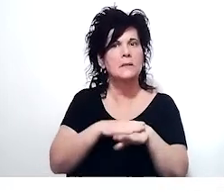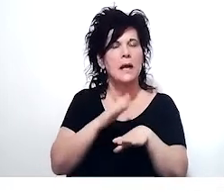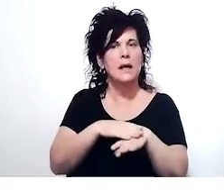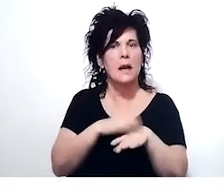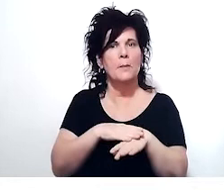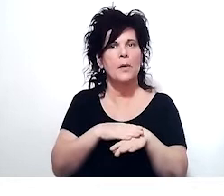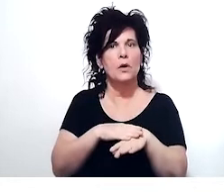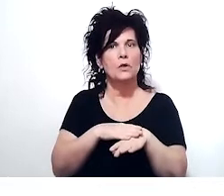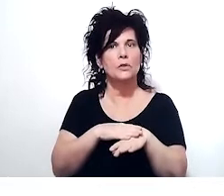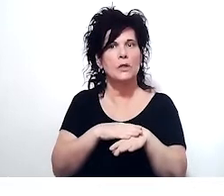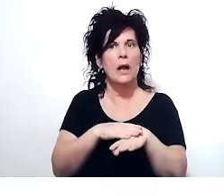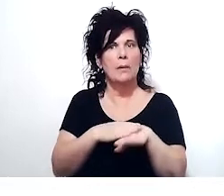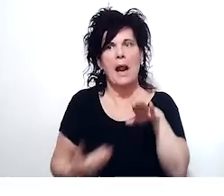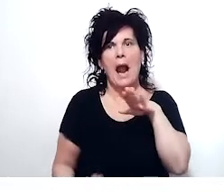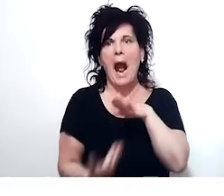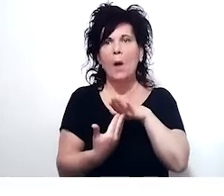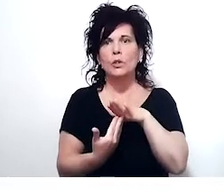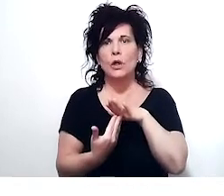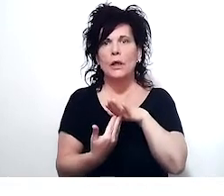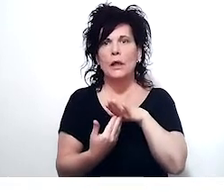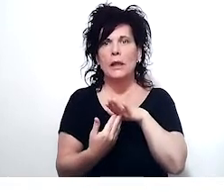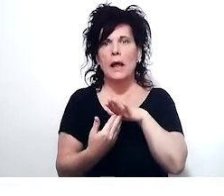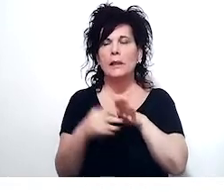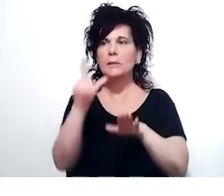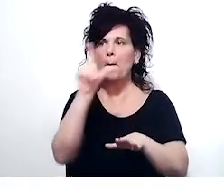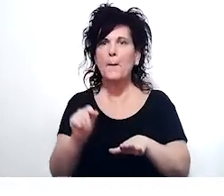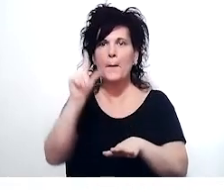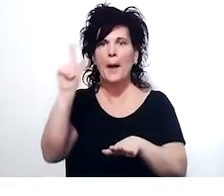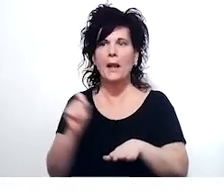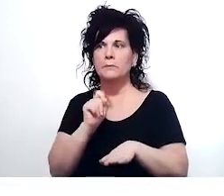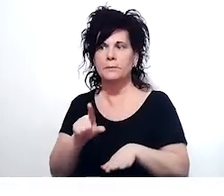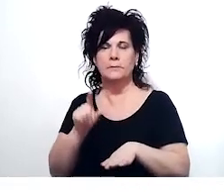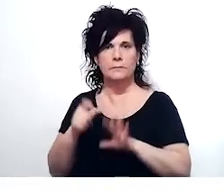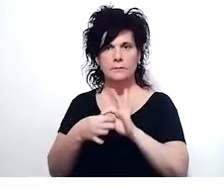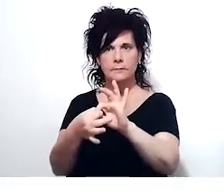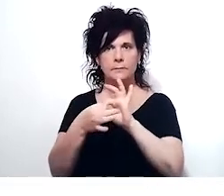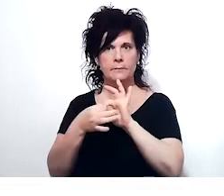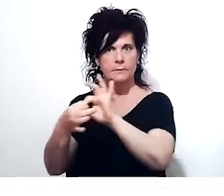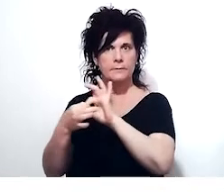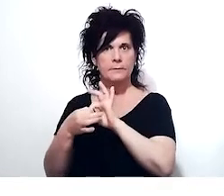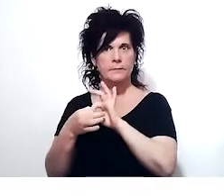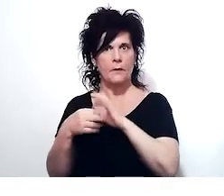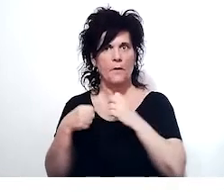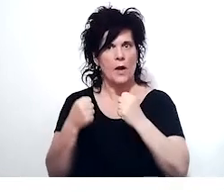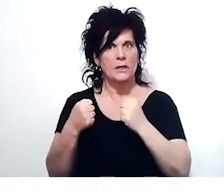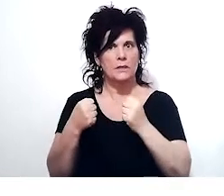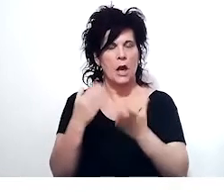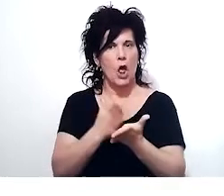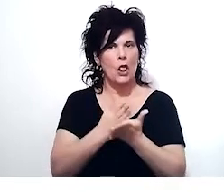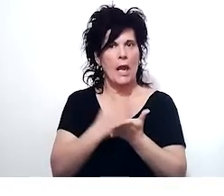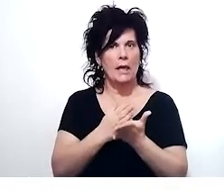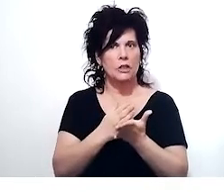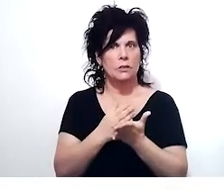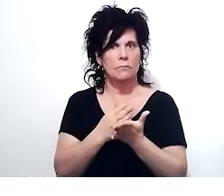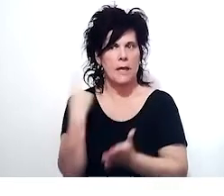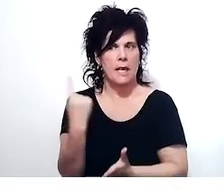responsables ante la autoridad en el país que están establecidas, y fortalece los derechos individuales. Yo me puedo llevar